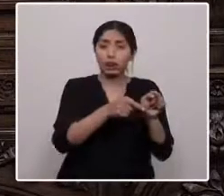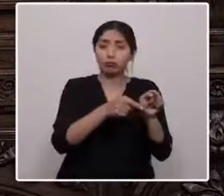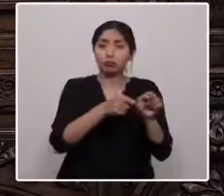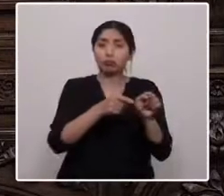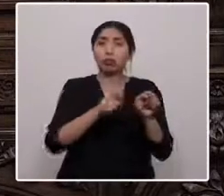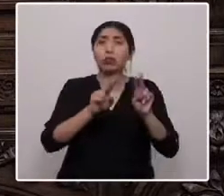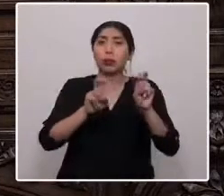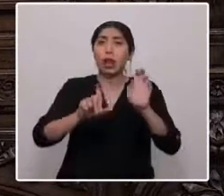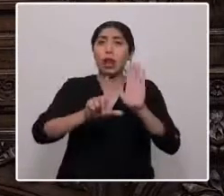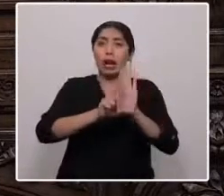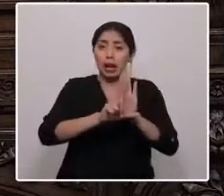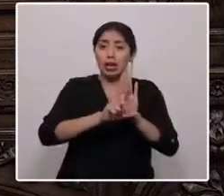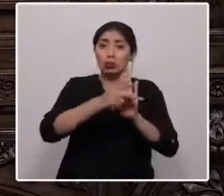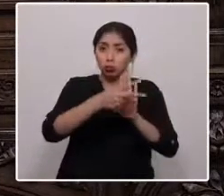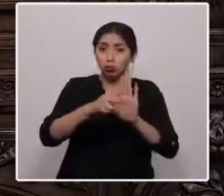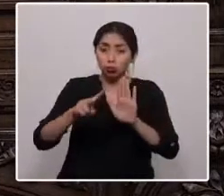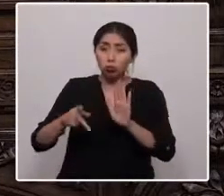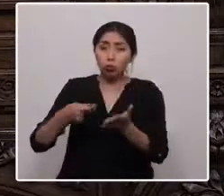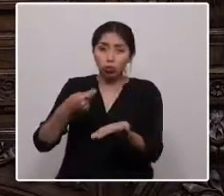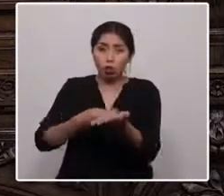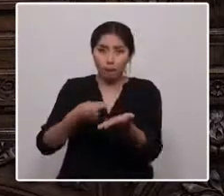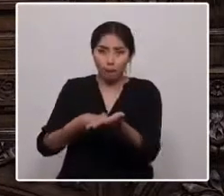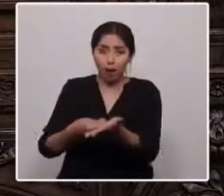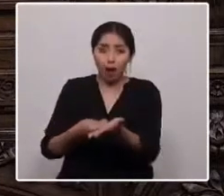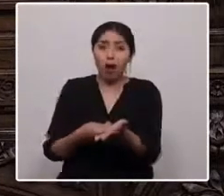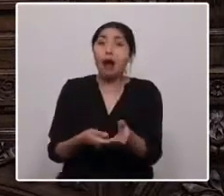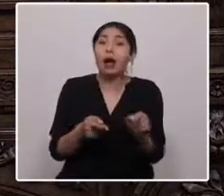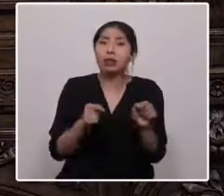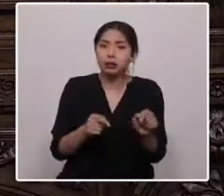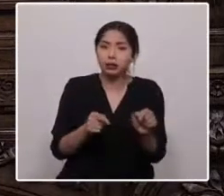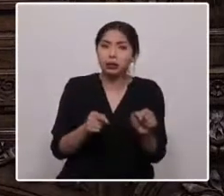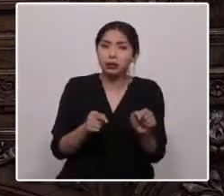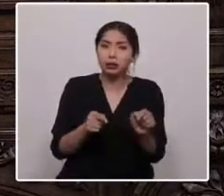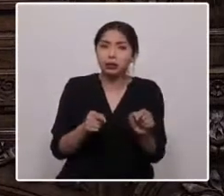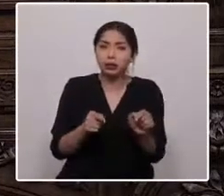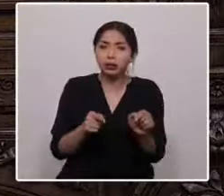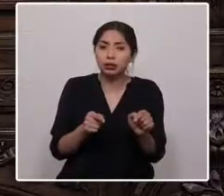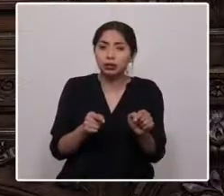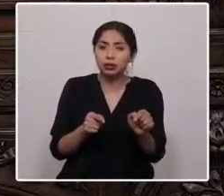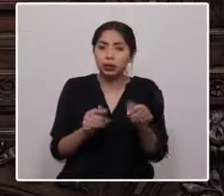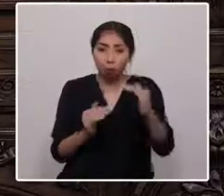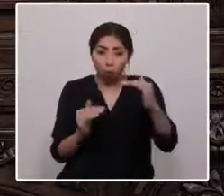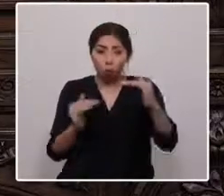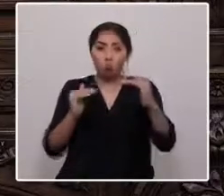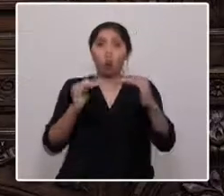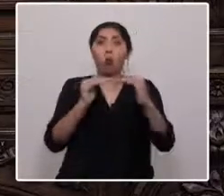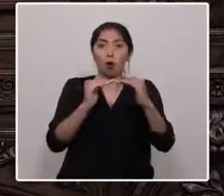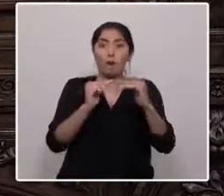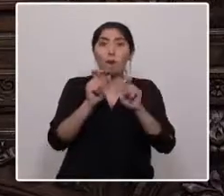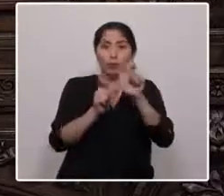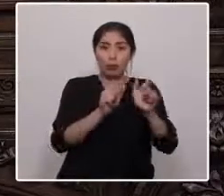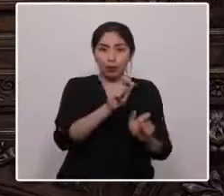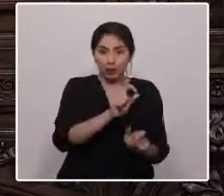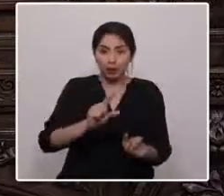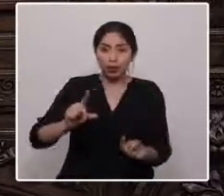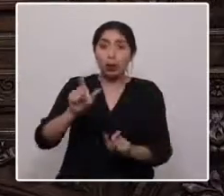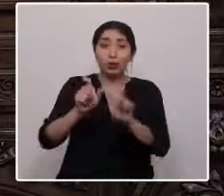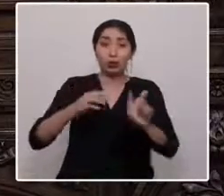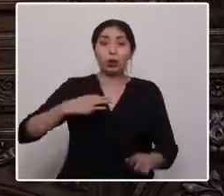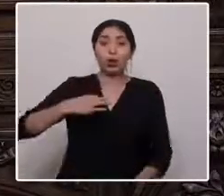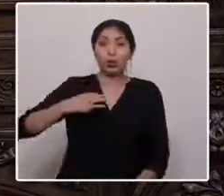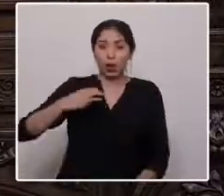compras así ampliará la cancha para los emprendedores y los ciudadanos ganarán mejores precios y